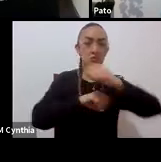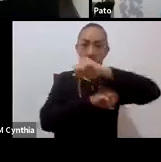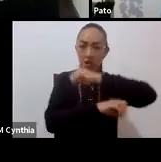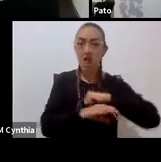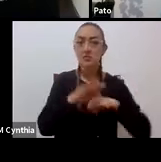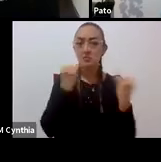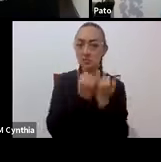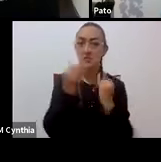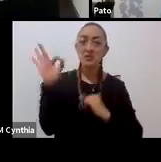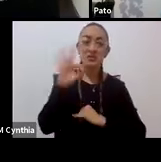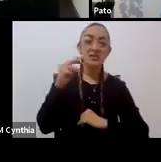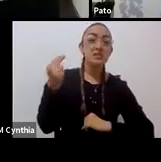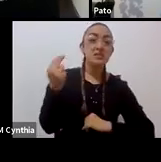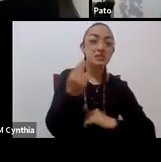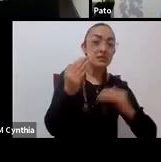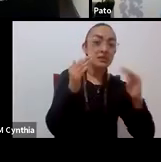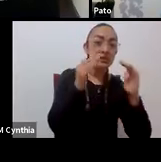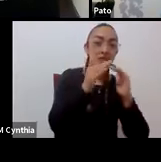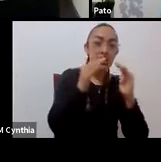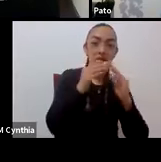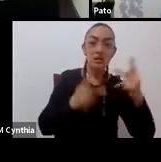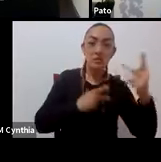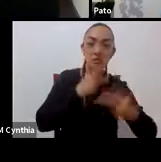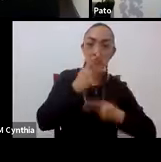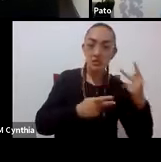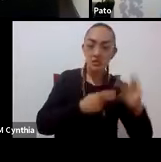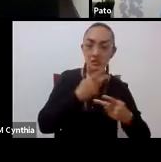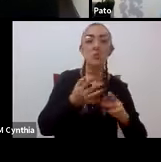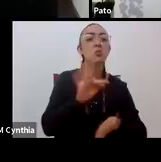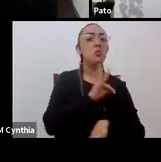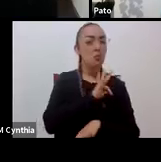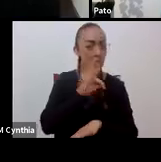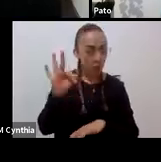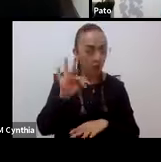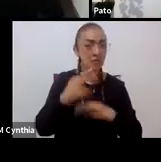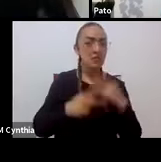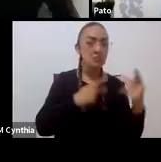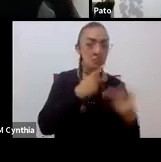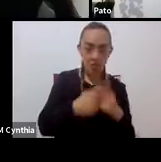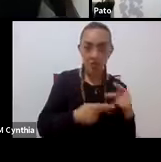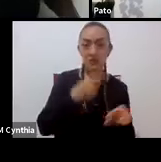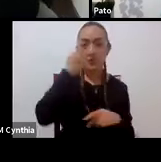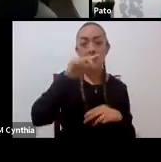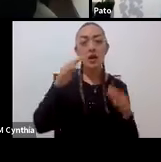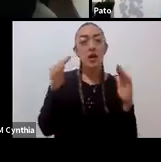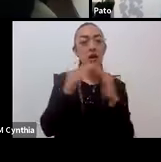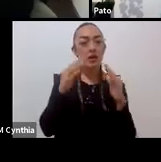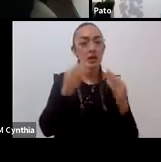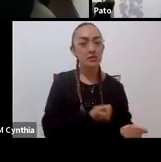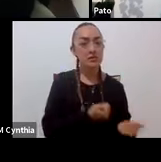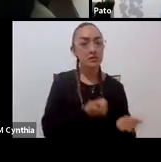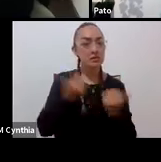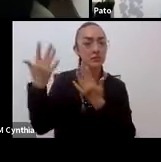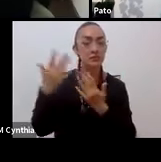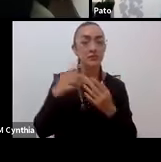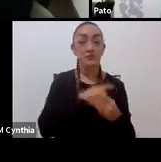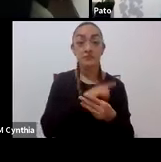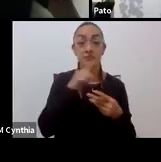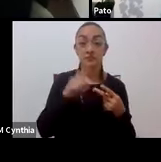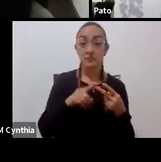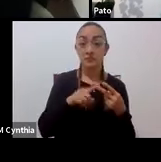llevar a su casa, ¿no? En este préstamo tipo ferroteca. La segunda es, eres importante y todo el mundo